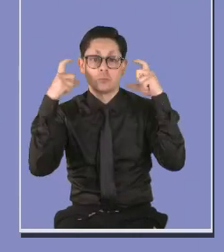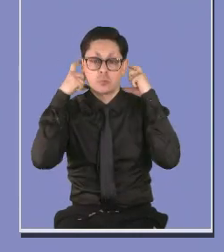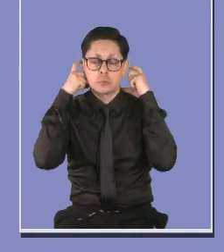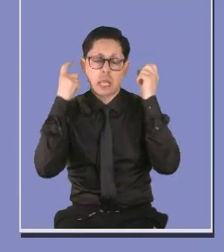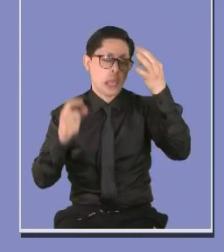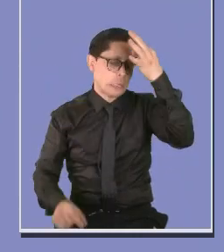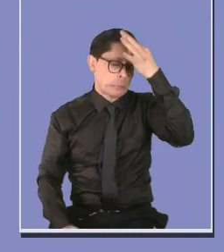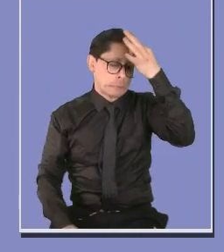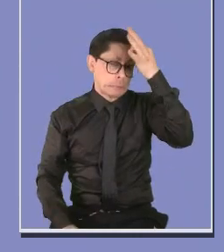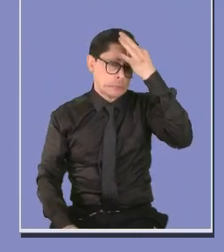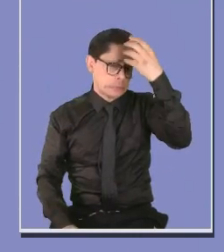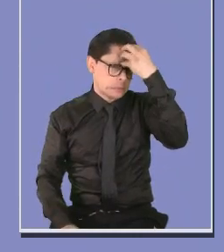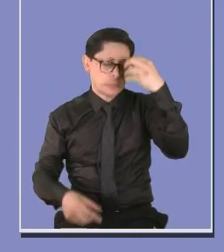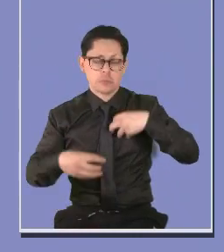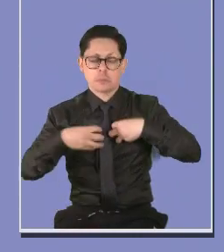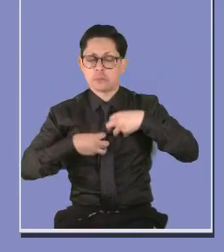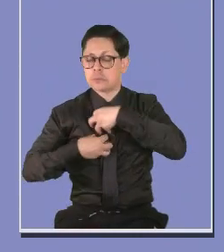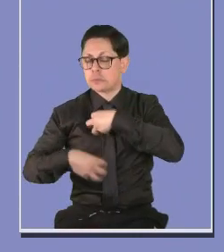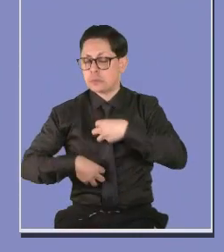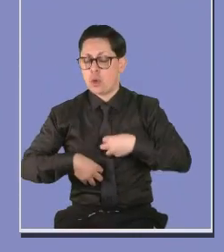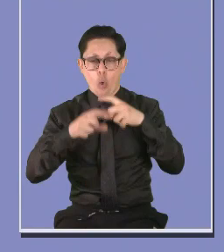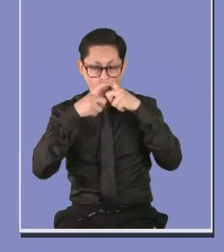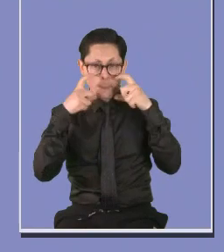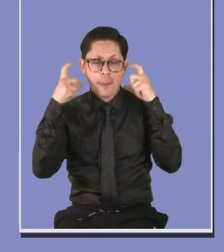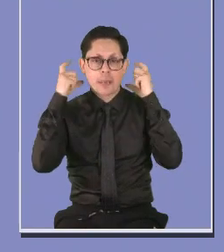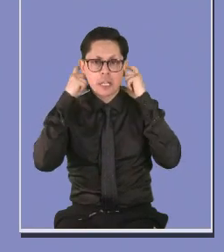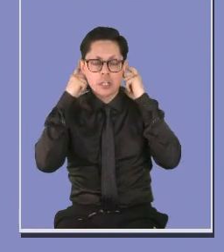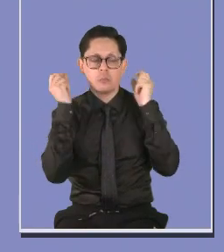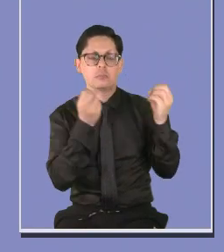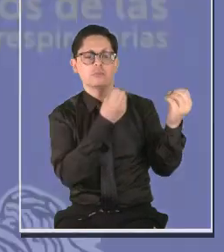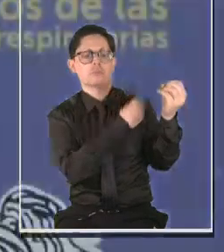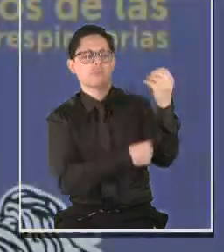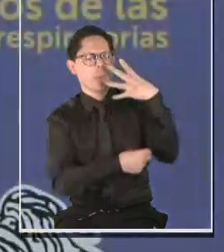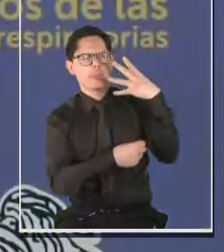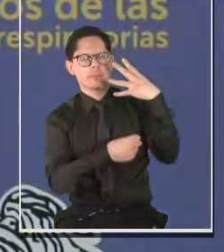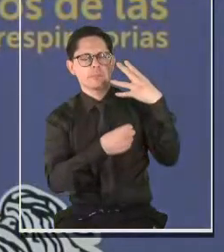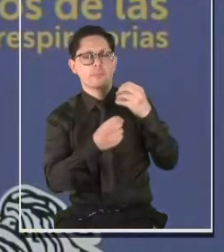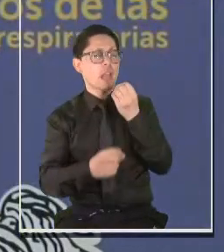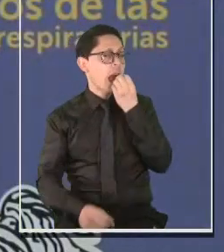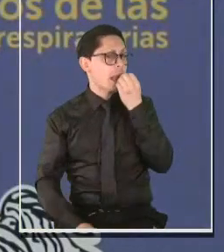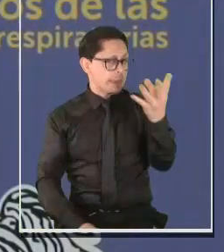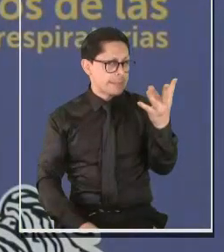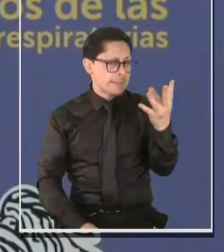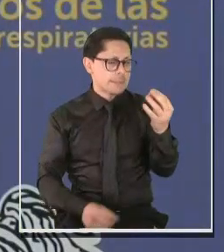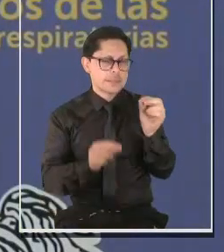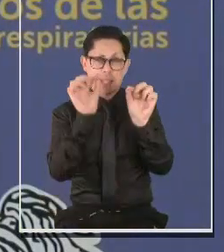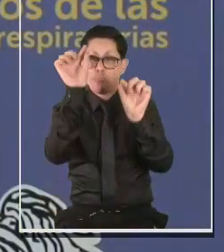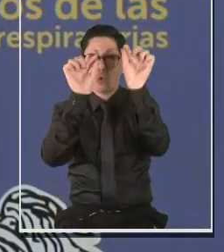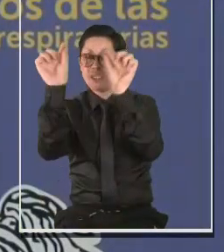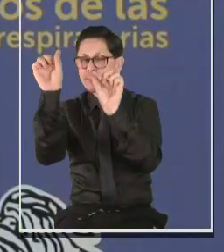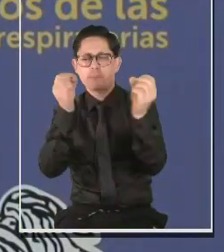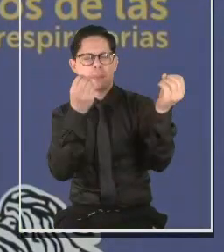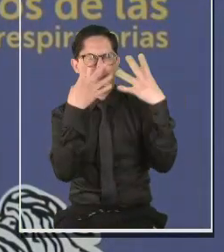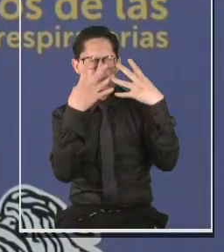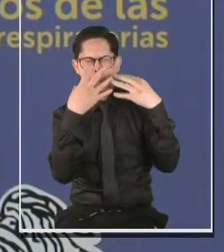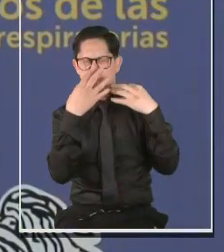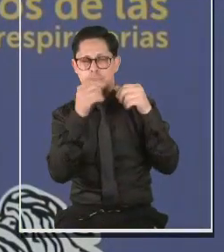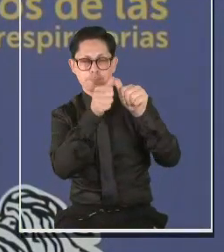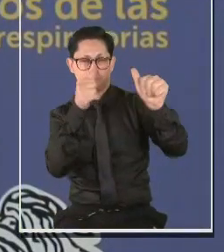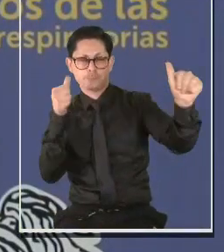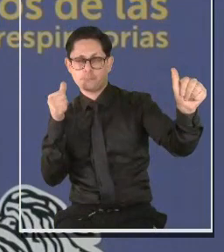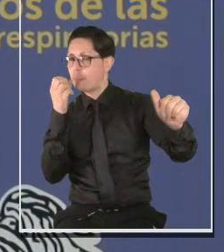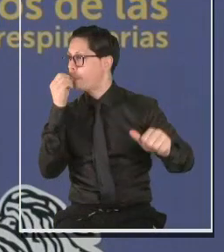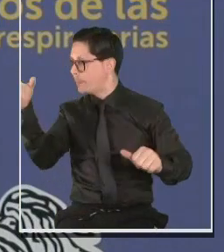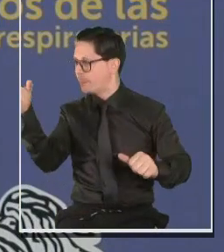síntomas ocupe la mascarilla la mascarilla va a Evitar que las gotas salten metros de distancia y lleguen